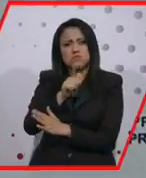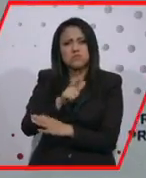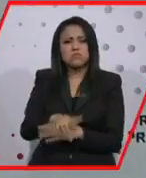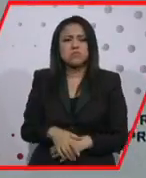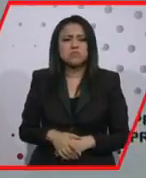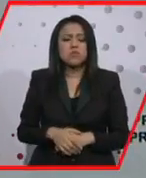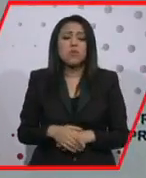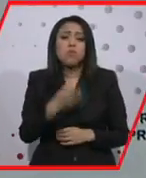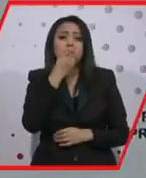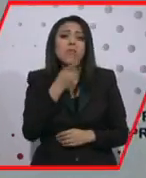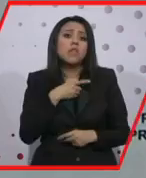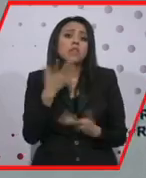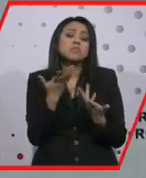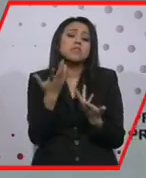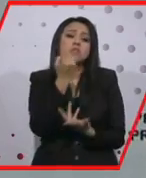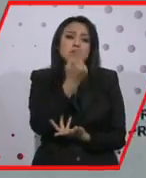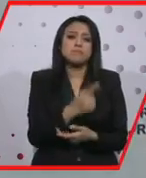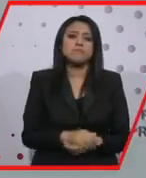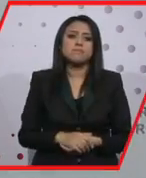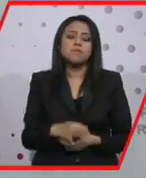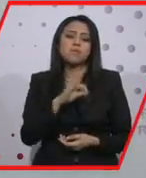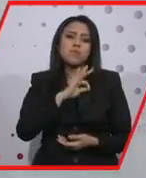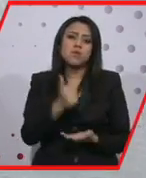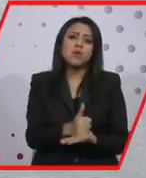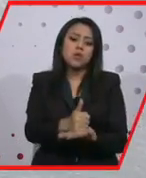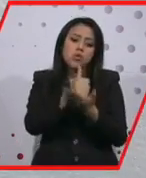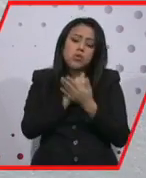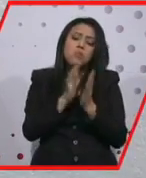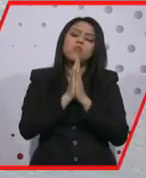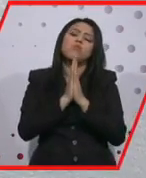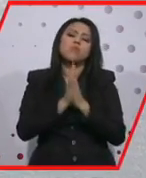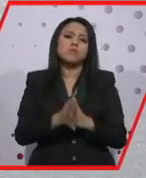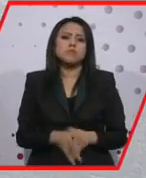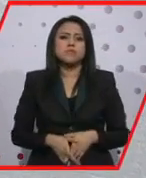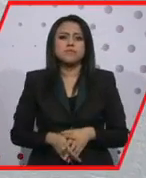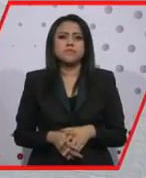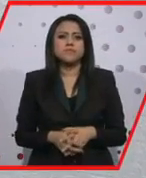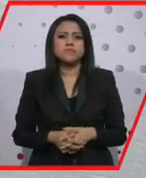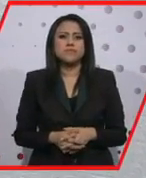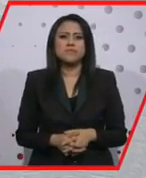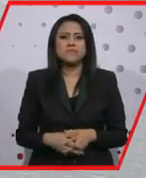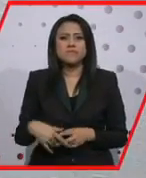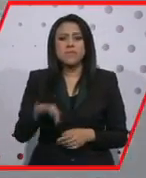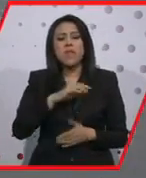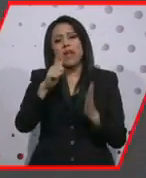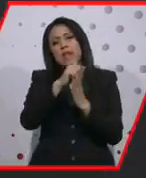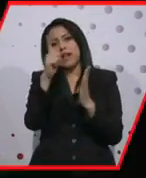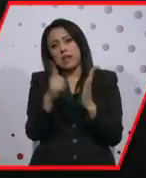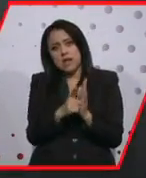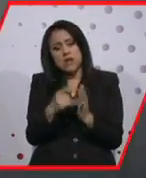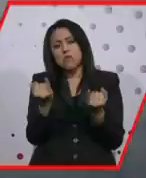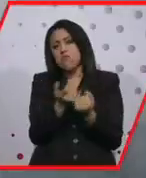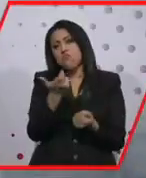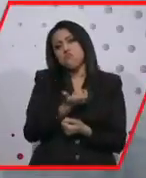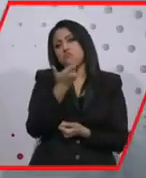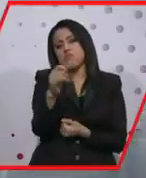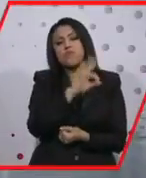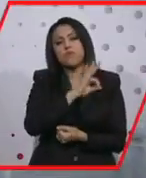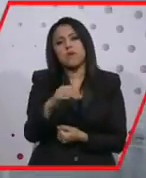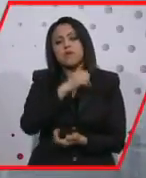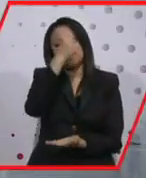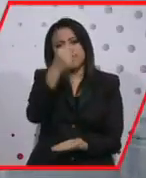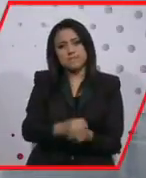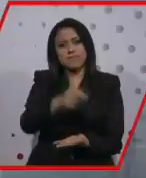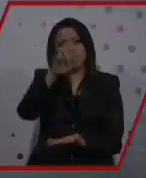bien que me digan que es así que pedir ayuda para ver qué podemos hacer no tanto legalmente o jurídicamente para acuse